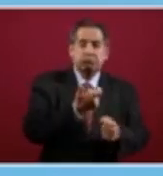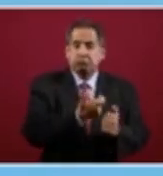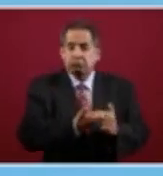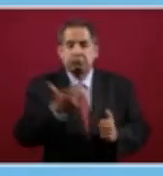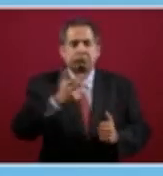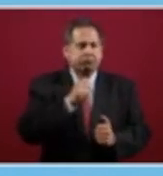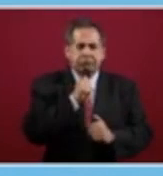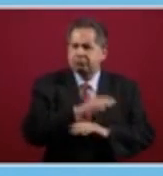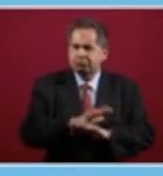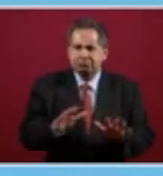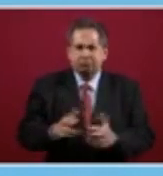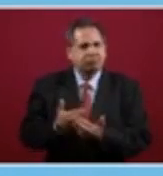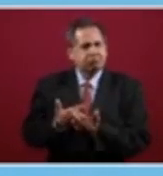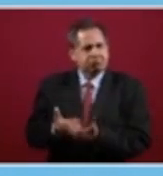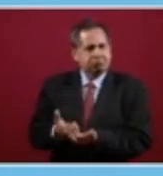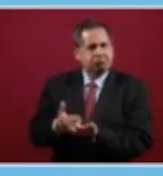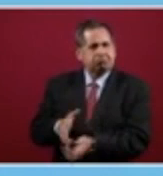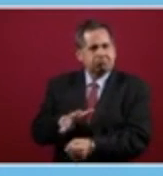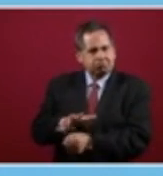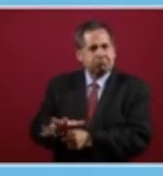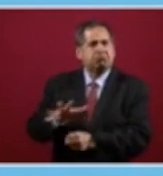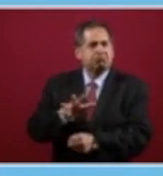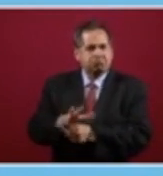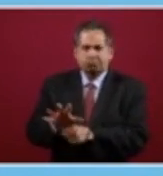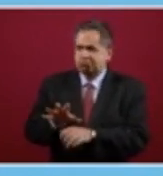El presupuesto alcanza.